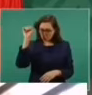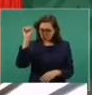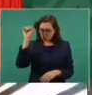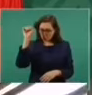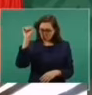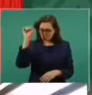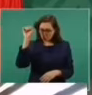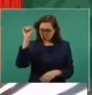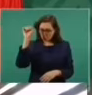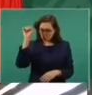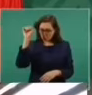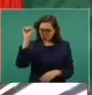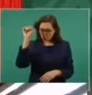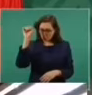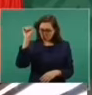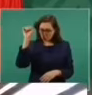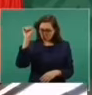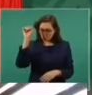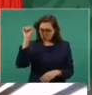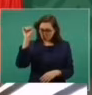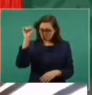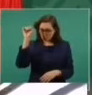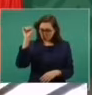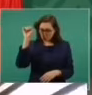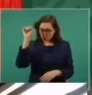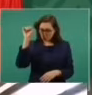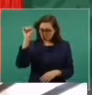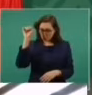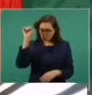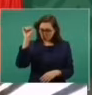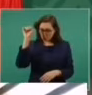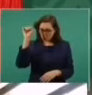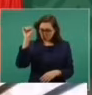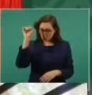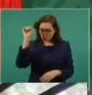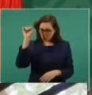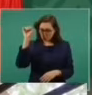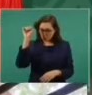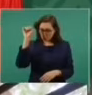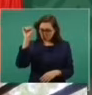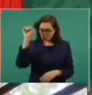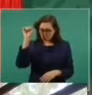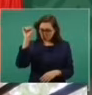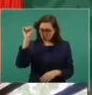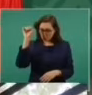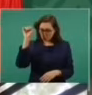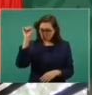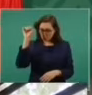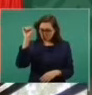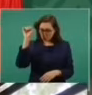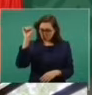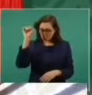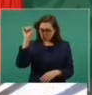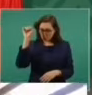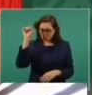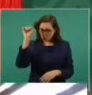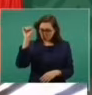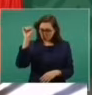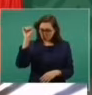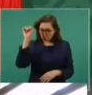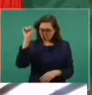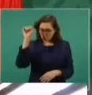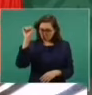obviamente íbamos a poner nuestra ideología en nuestra página personal, ¿verdad? Entonces, no quiero hacer muy largo